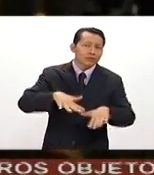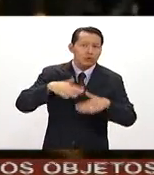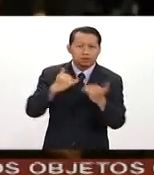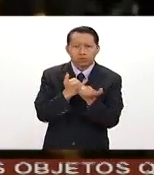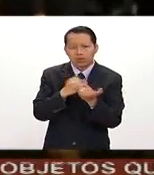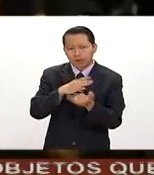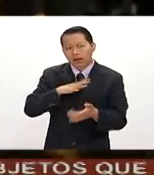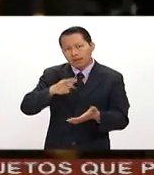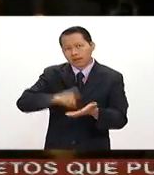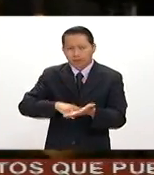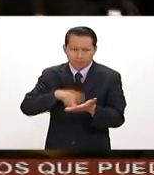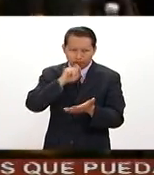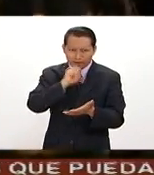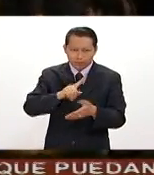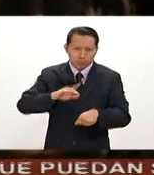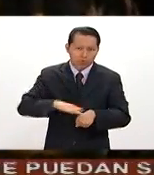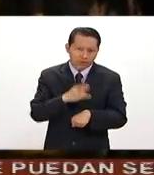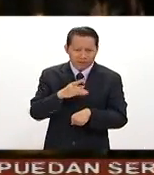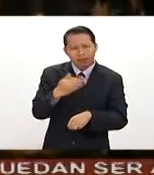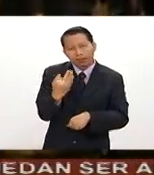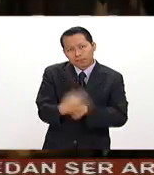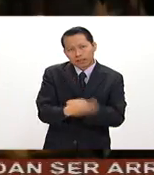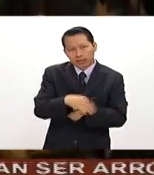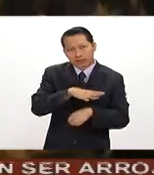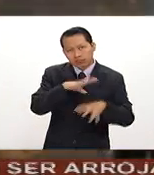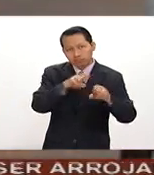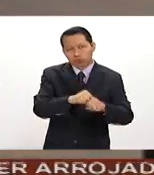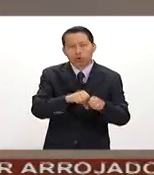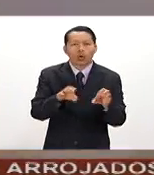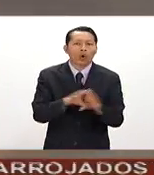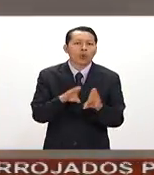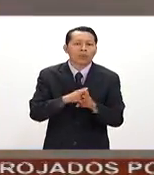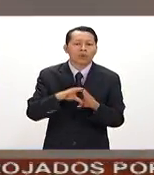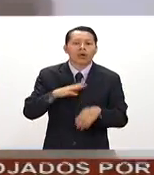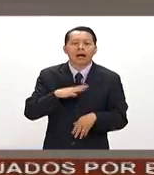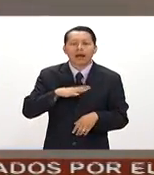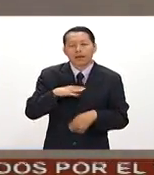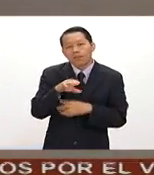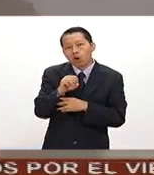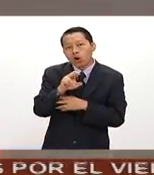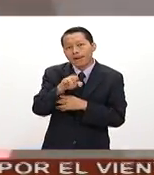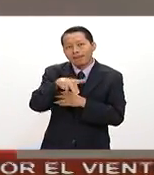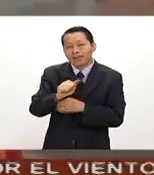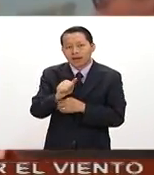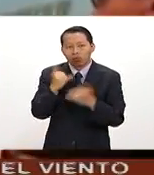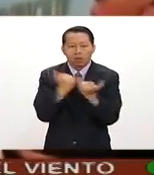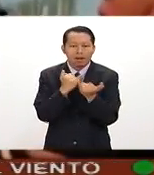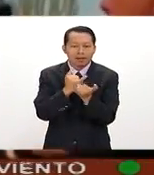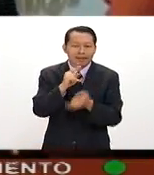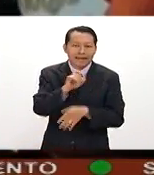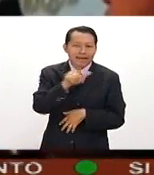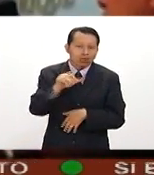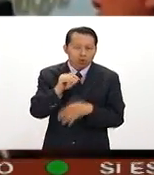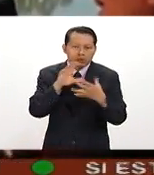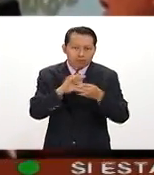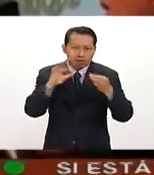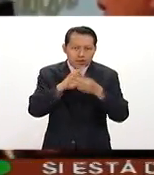Poder Legislativo debido a la toma del Congreso local por militantes de Morena. Tello Cristera